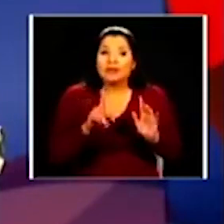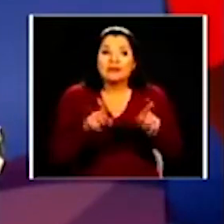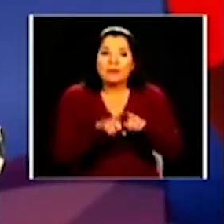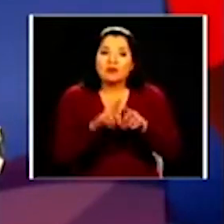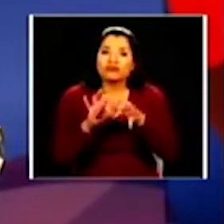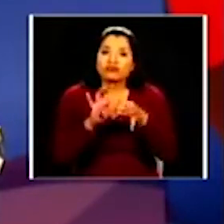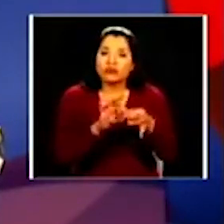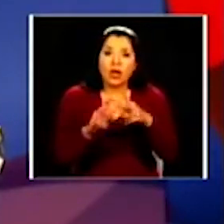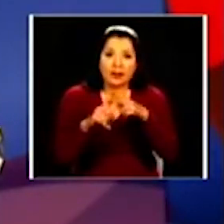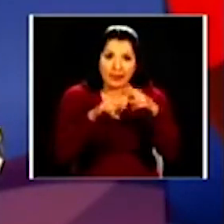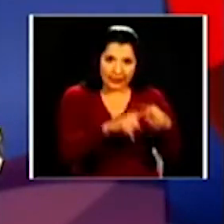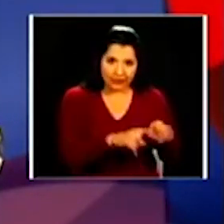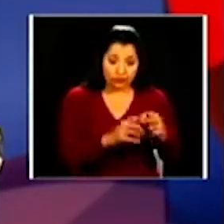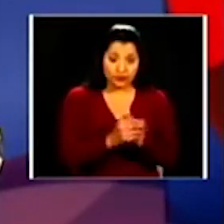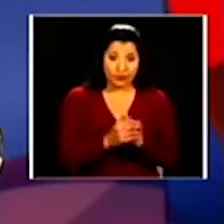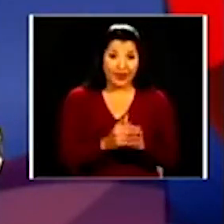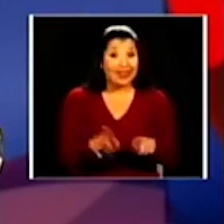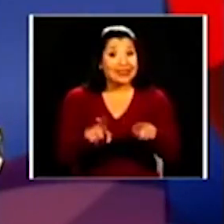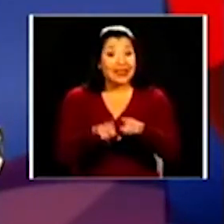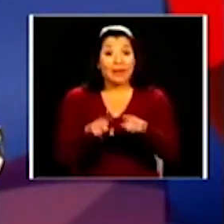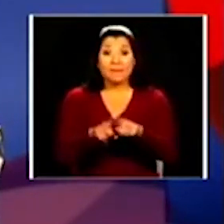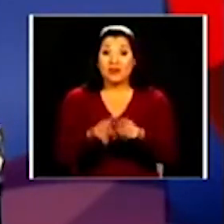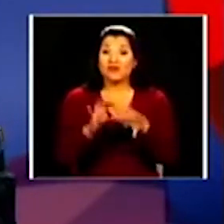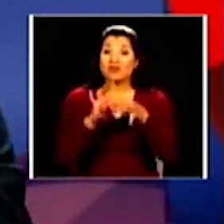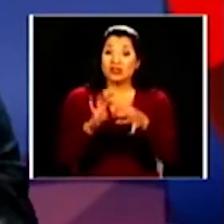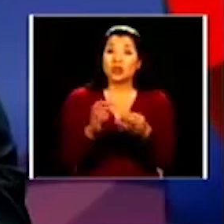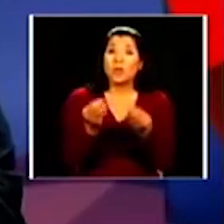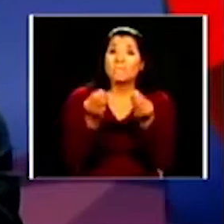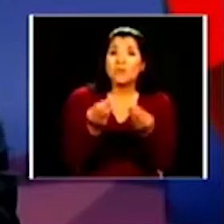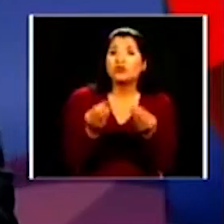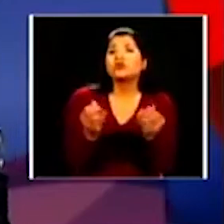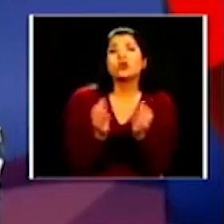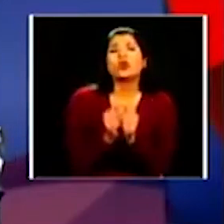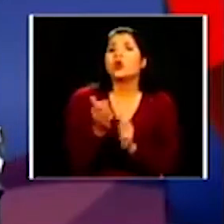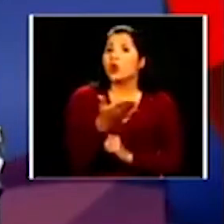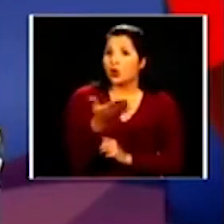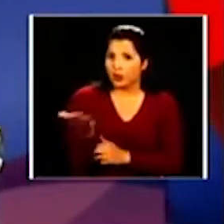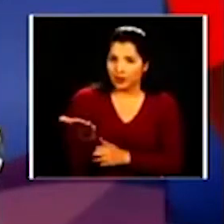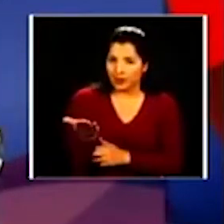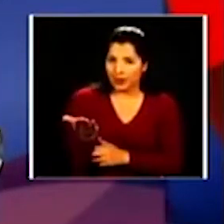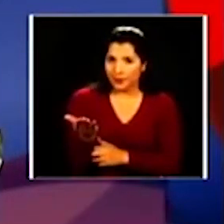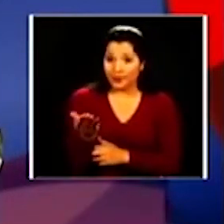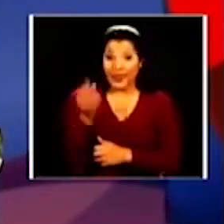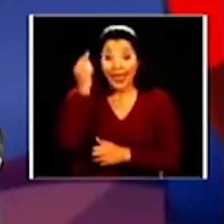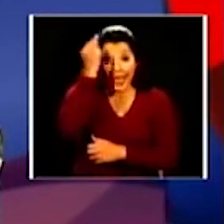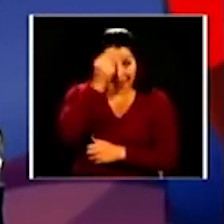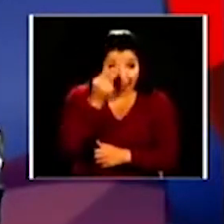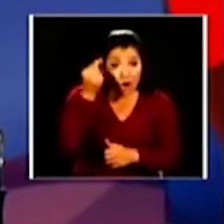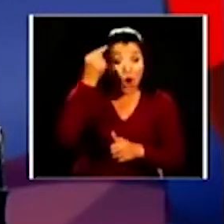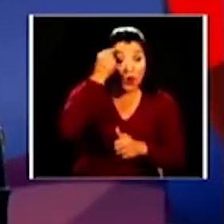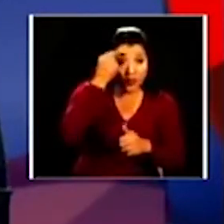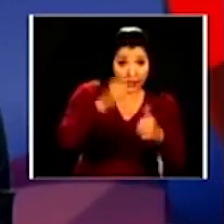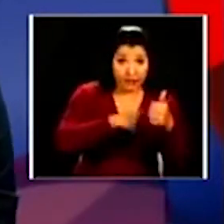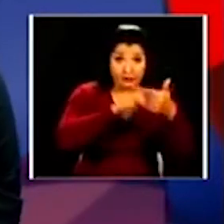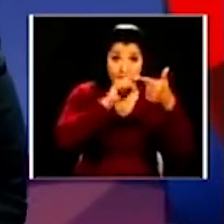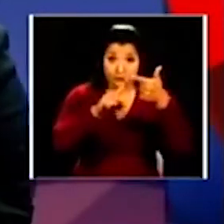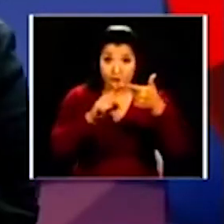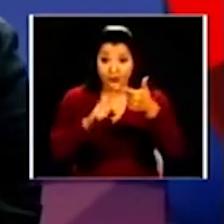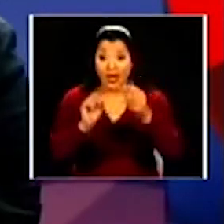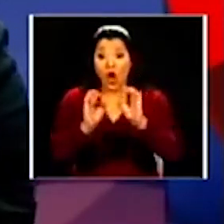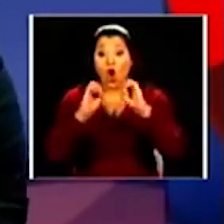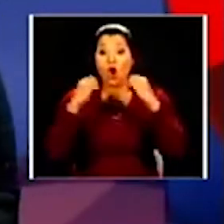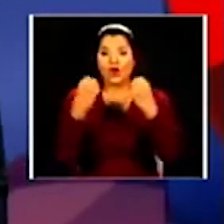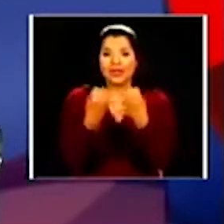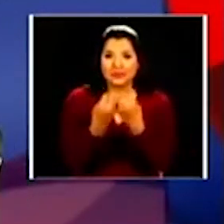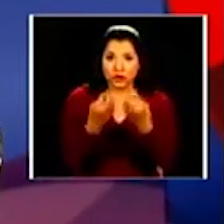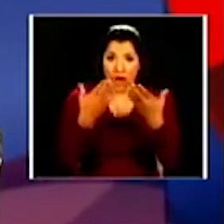en la materia. Tiene que ver mucho entonces con que de la mano del gobierno, también de la mano de las organizaciones